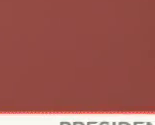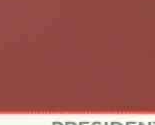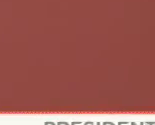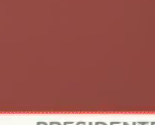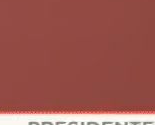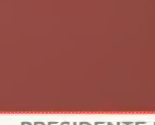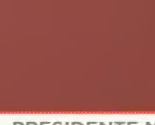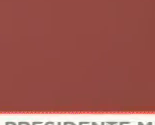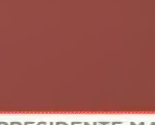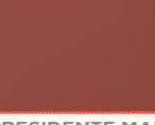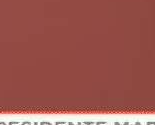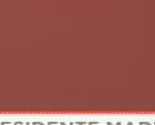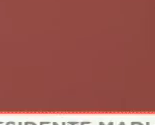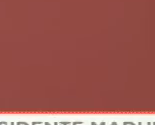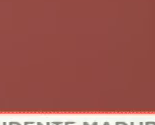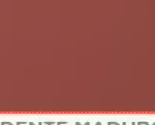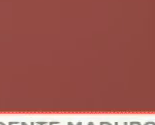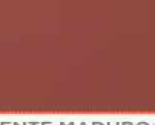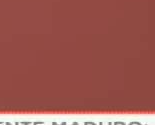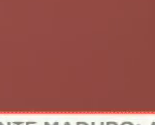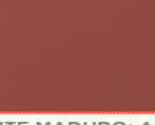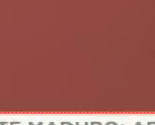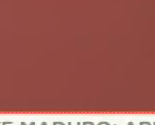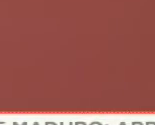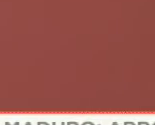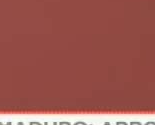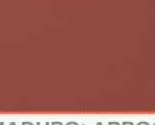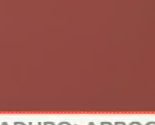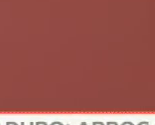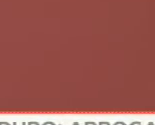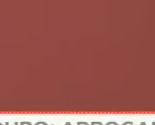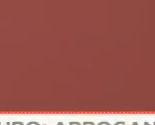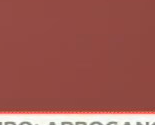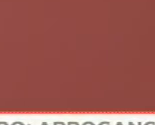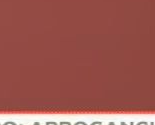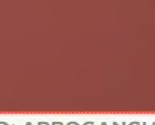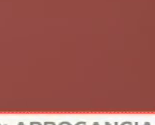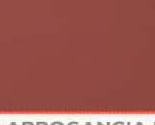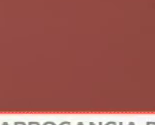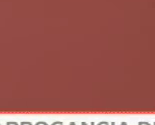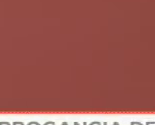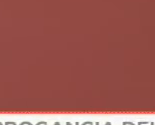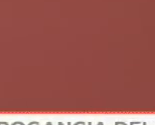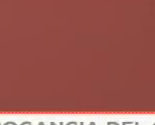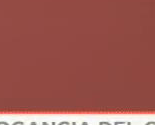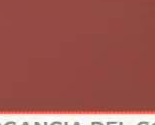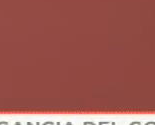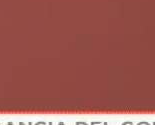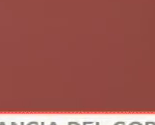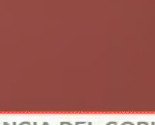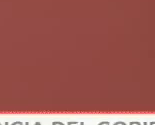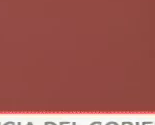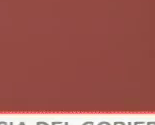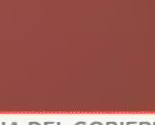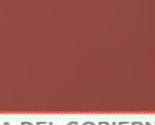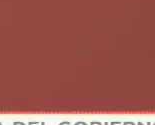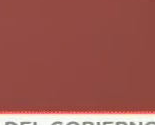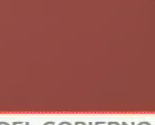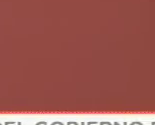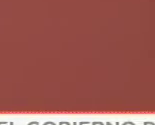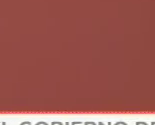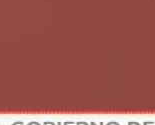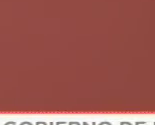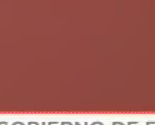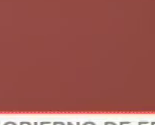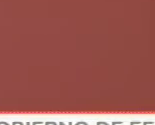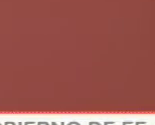para mentir, se necesita tener muy buena memoria, porque tienes que recordar cuáles fueron las mentiras que